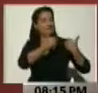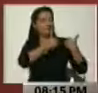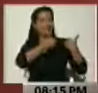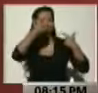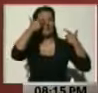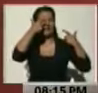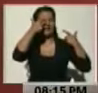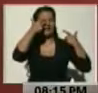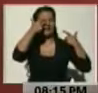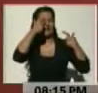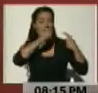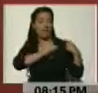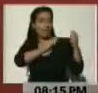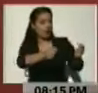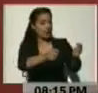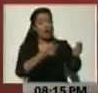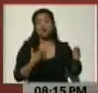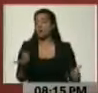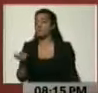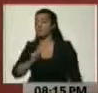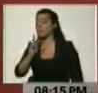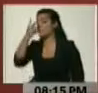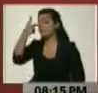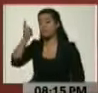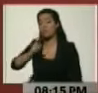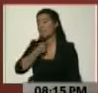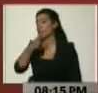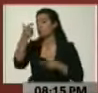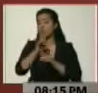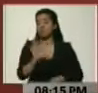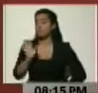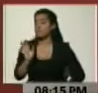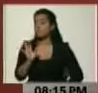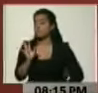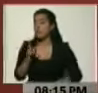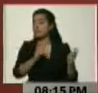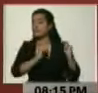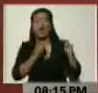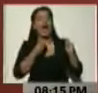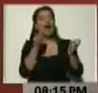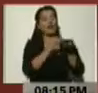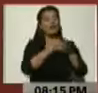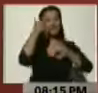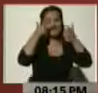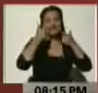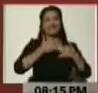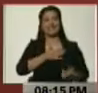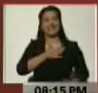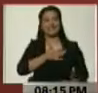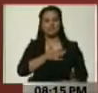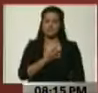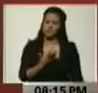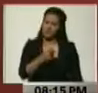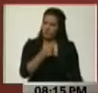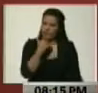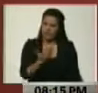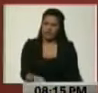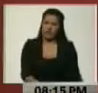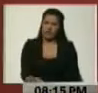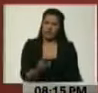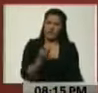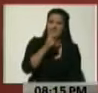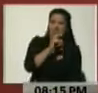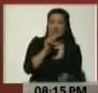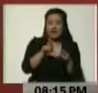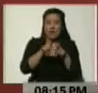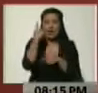chavista. Eso es muy feo. Muy, pero muy feo. Muy feo. Muy feo. Por